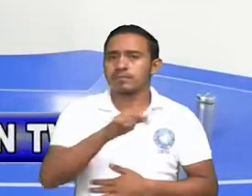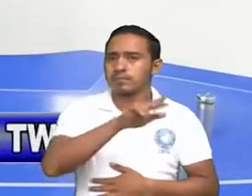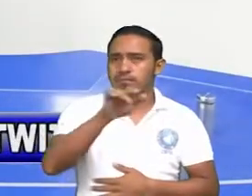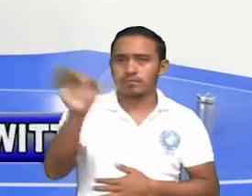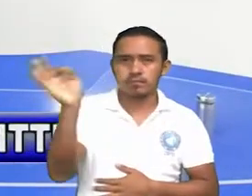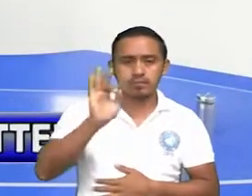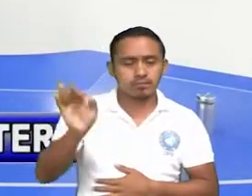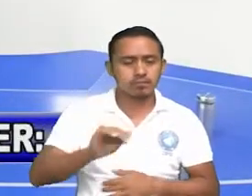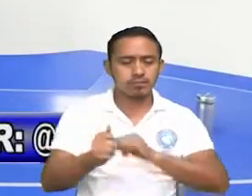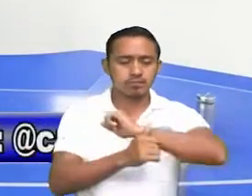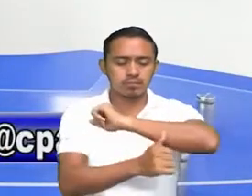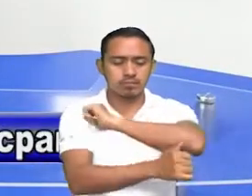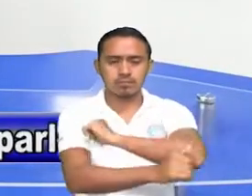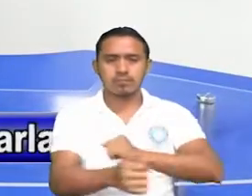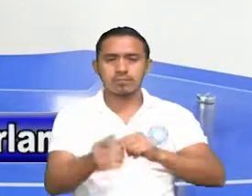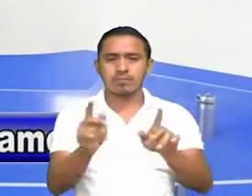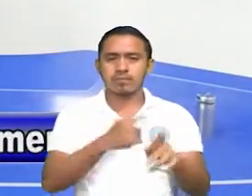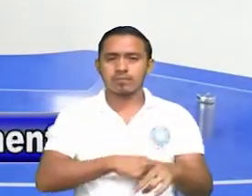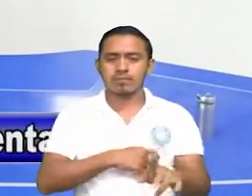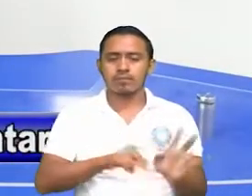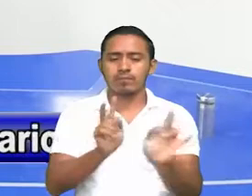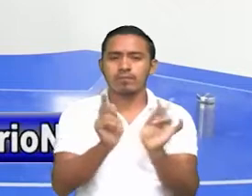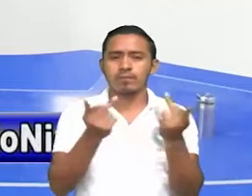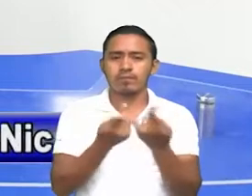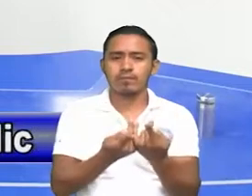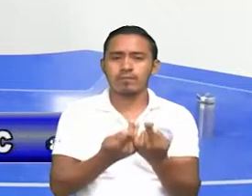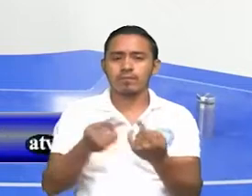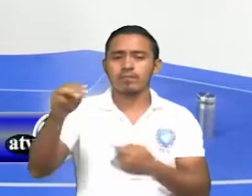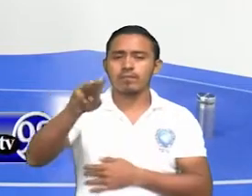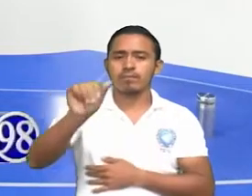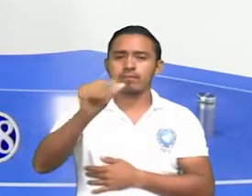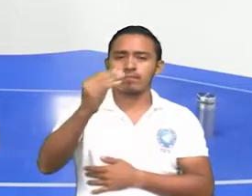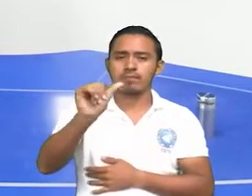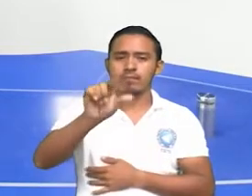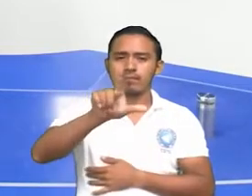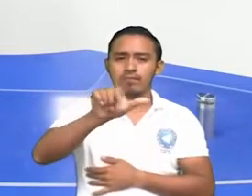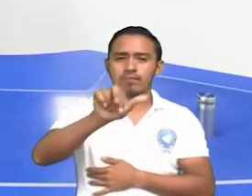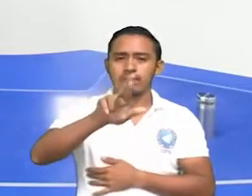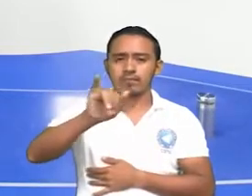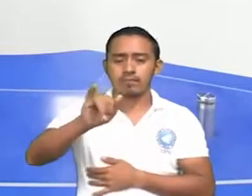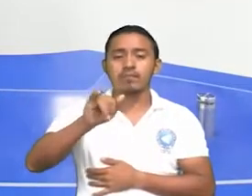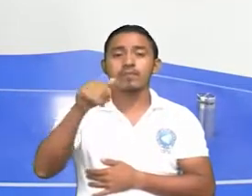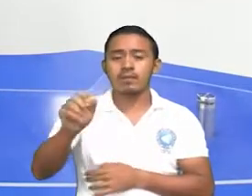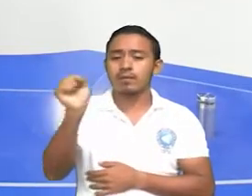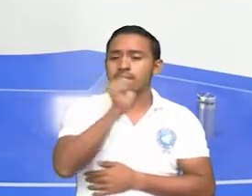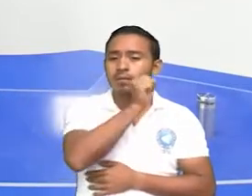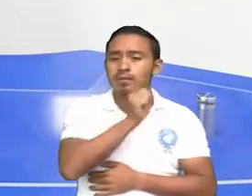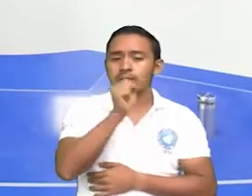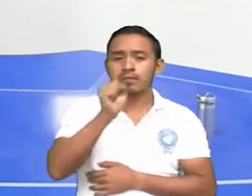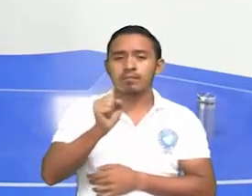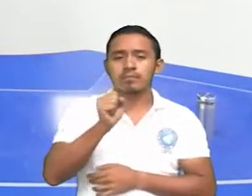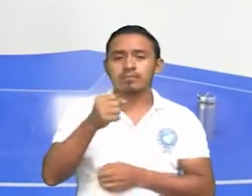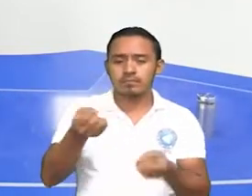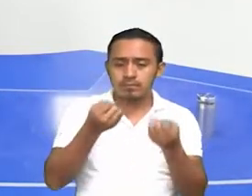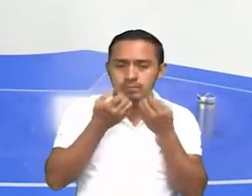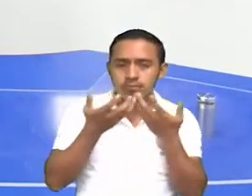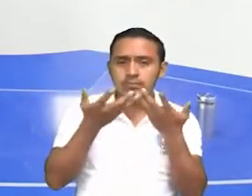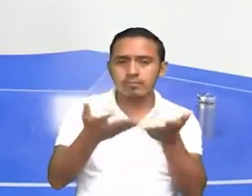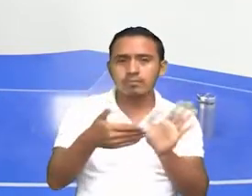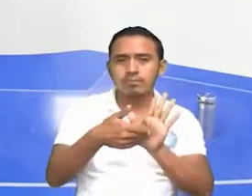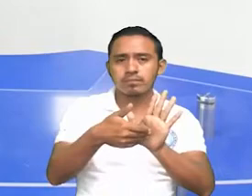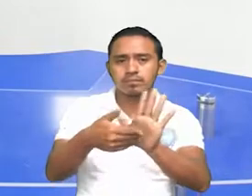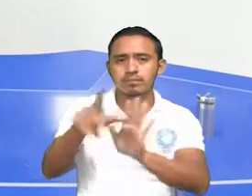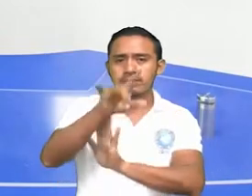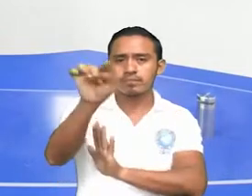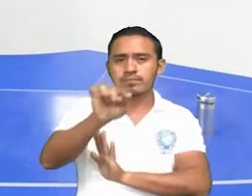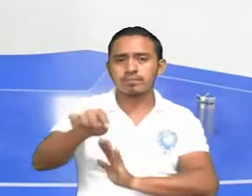Asimismo, estudiantes del Centro Público Héroes y Mártires de Macaralí realizan cantata por las fiestas patrias. Más información en el reporte